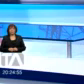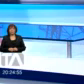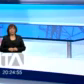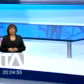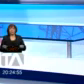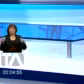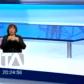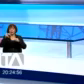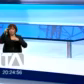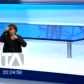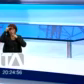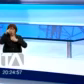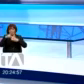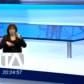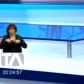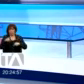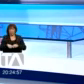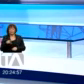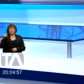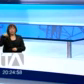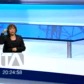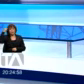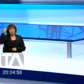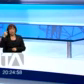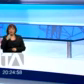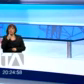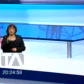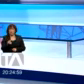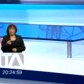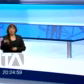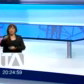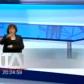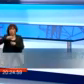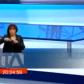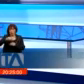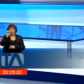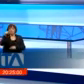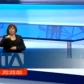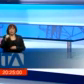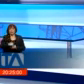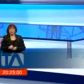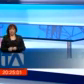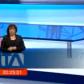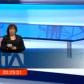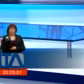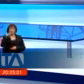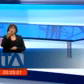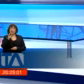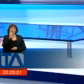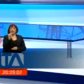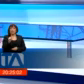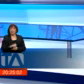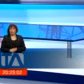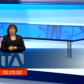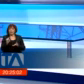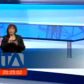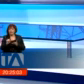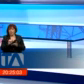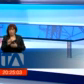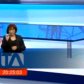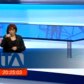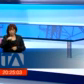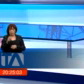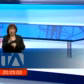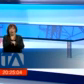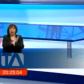Más noticias, amigos. El gobierno ofrece devolver a través de notas de crédito el dinero cobrado por el incremento de la tarifa de